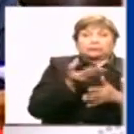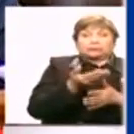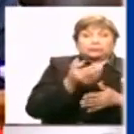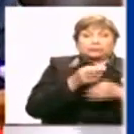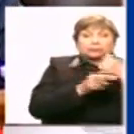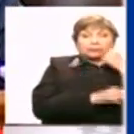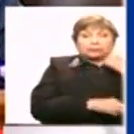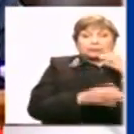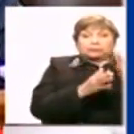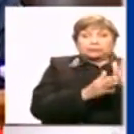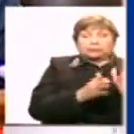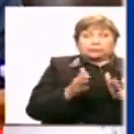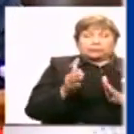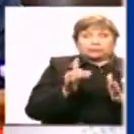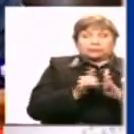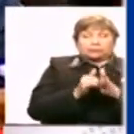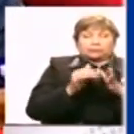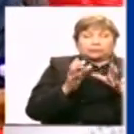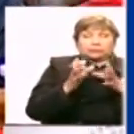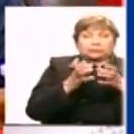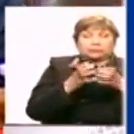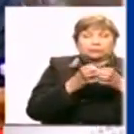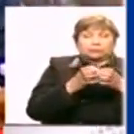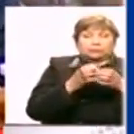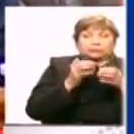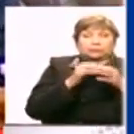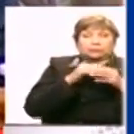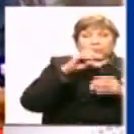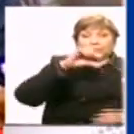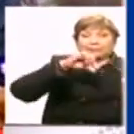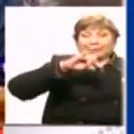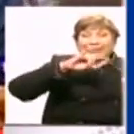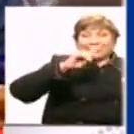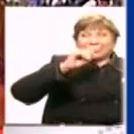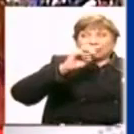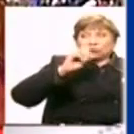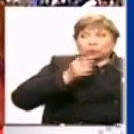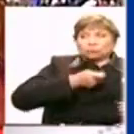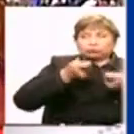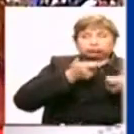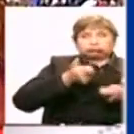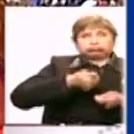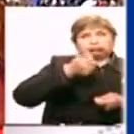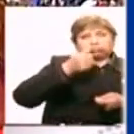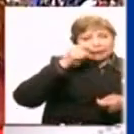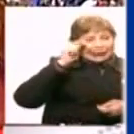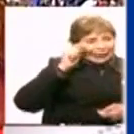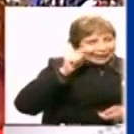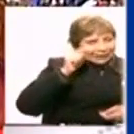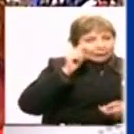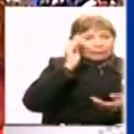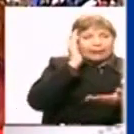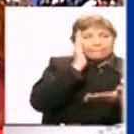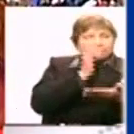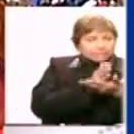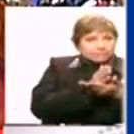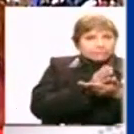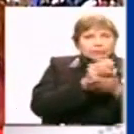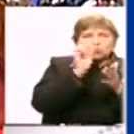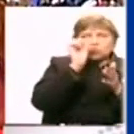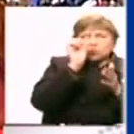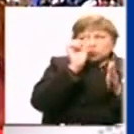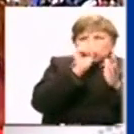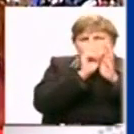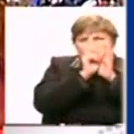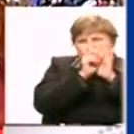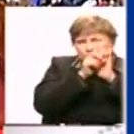qué gabinete vamos a tener. Y aquí nuevamente reiterar esto, nosotros apoyamos a Pedro Castillo, es nuestro presidente